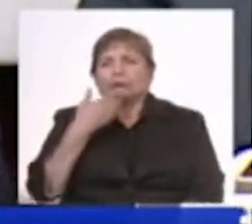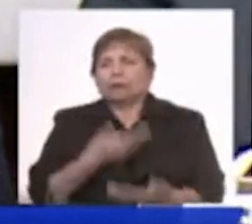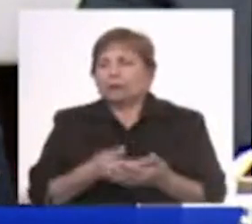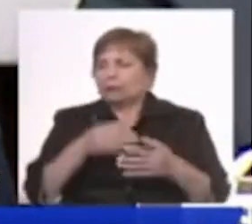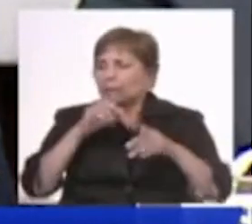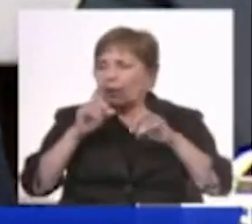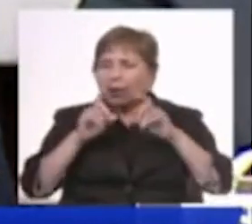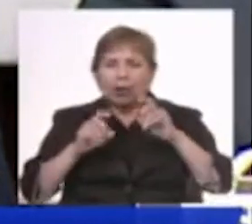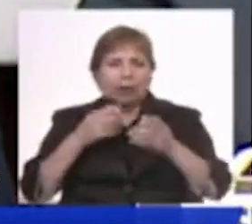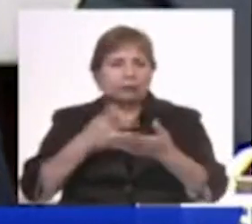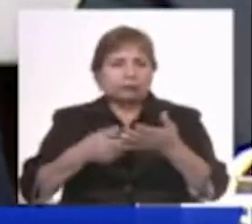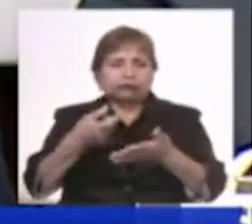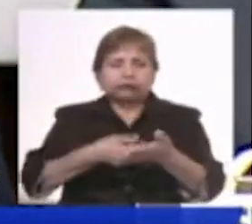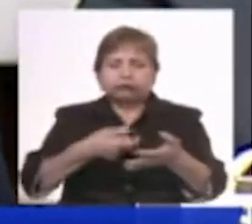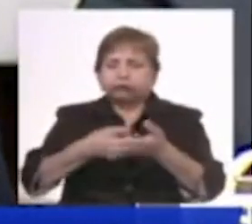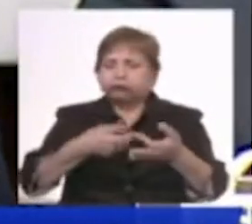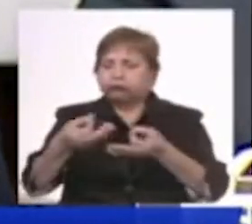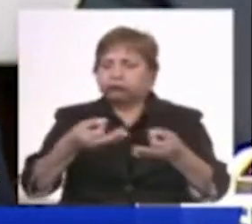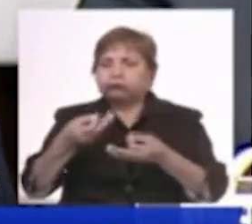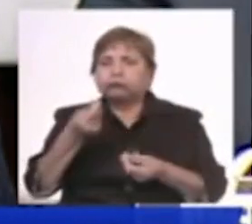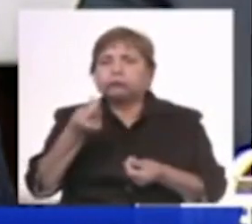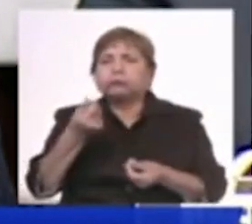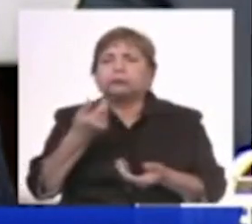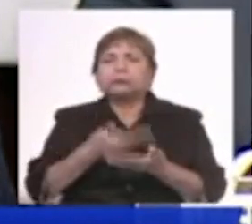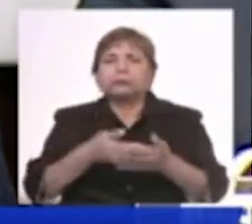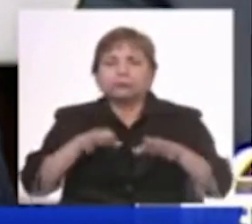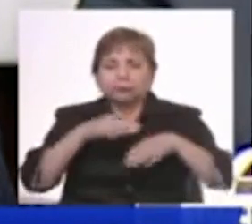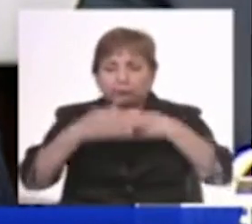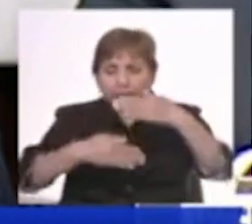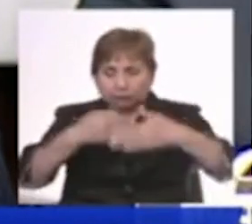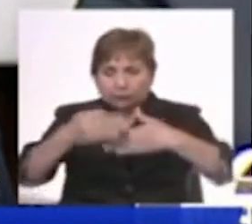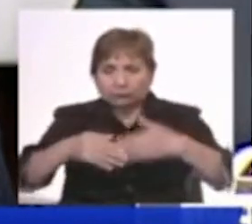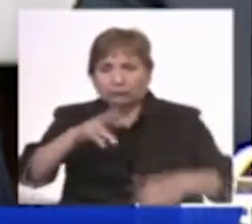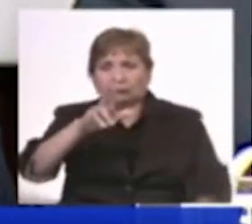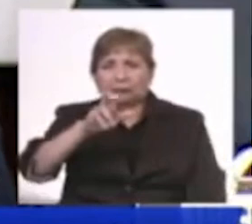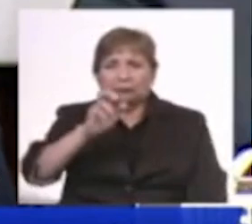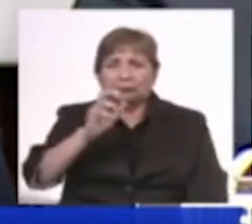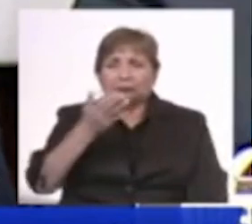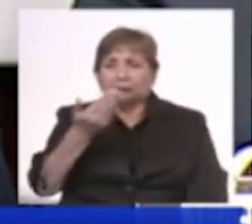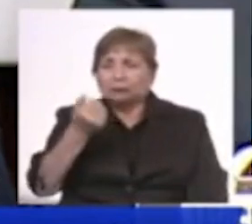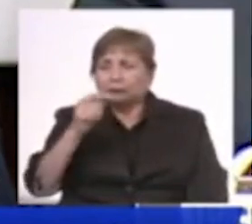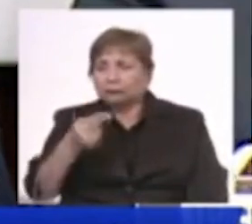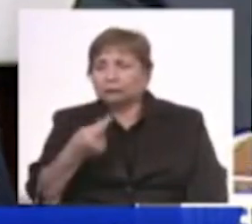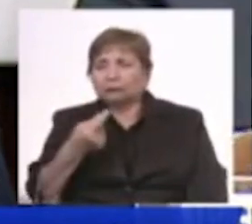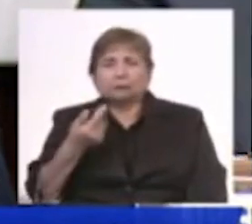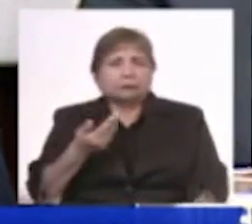el recuento, digamos, de los precios, sobre todo los precios, por ejemplo, de las alfombras, 315 mil soles.